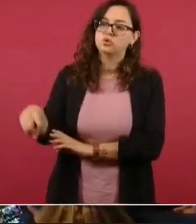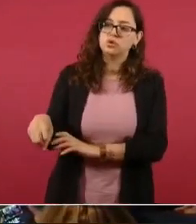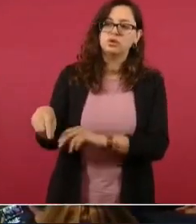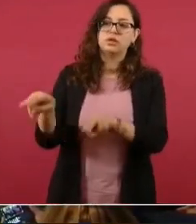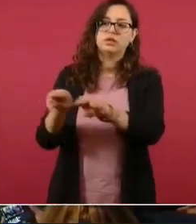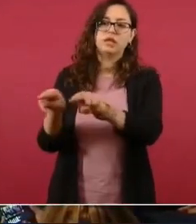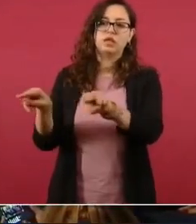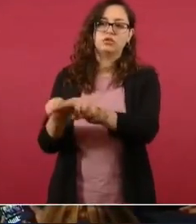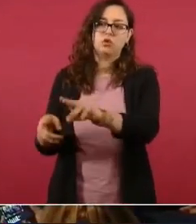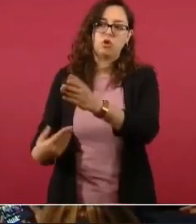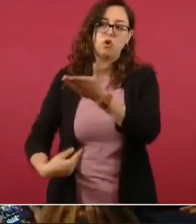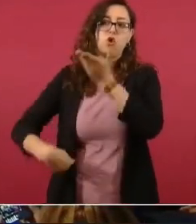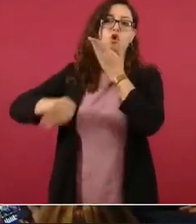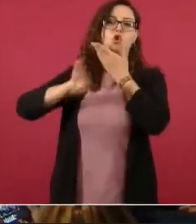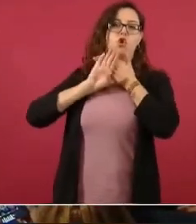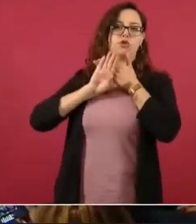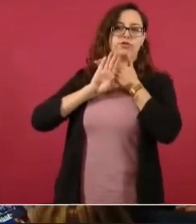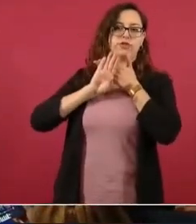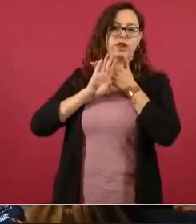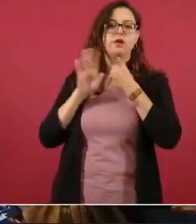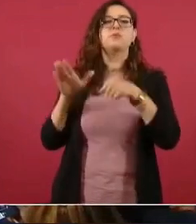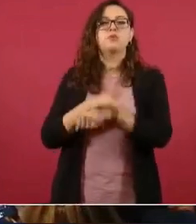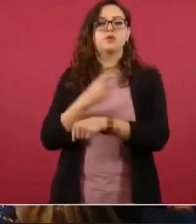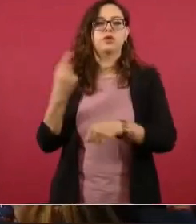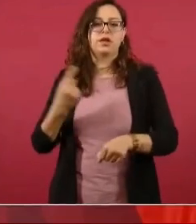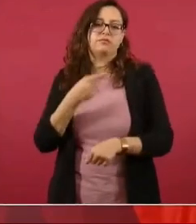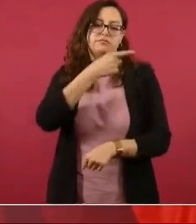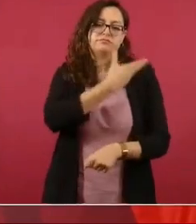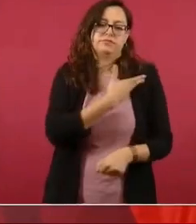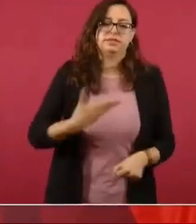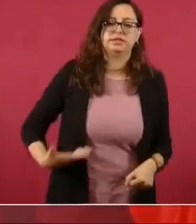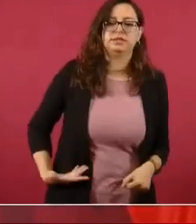Lo llamaron, porque eran como sus empleados,